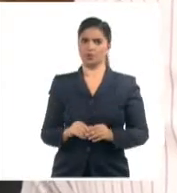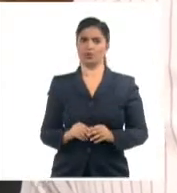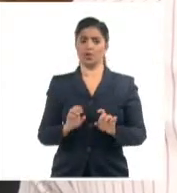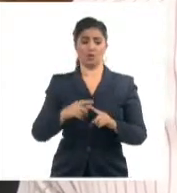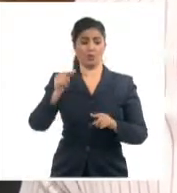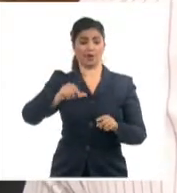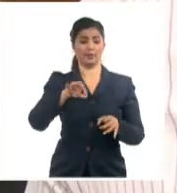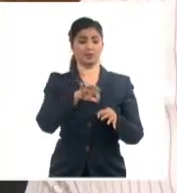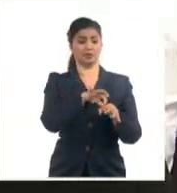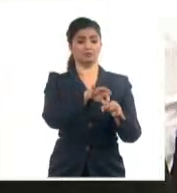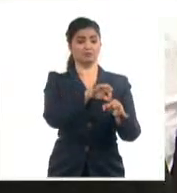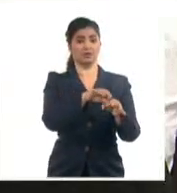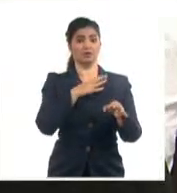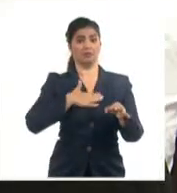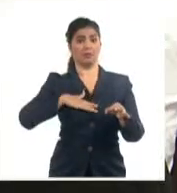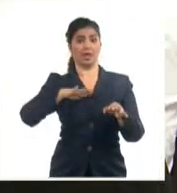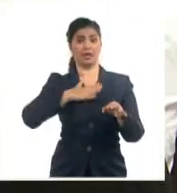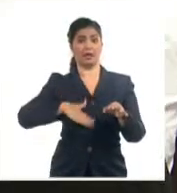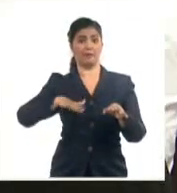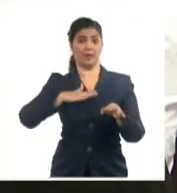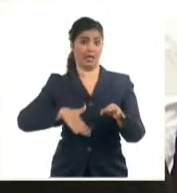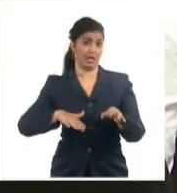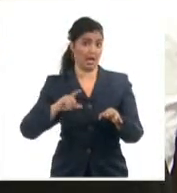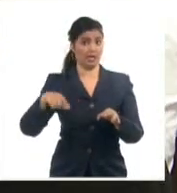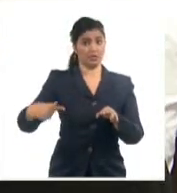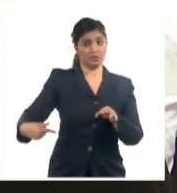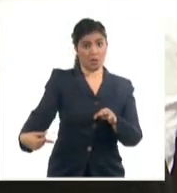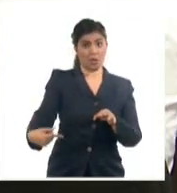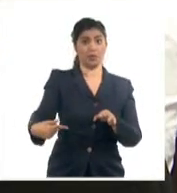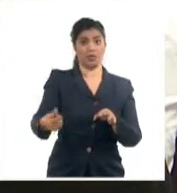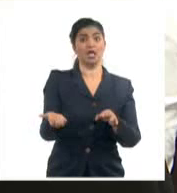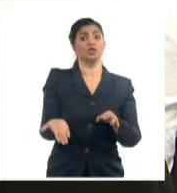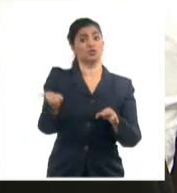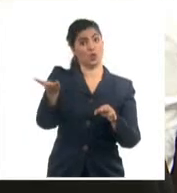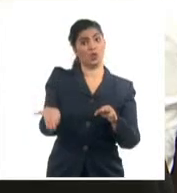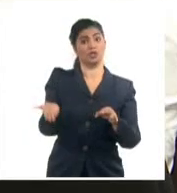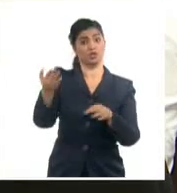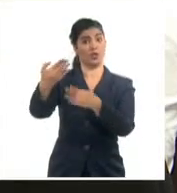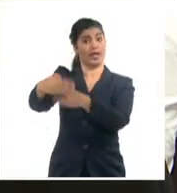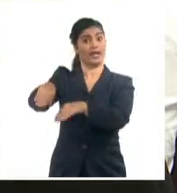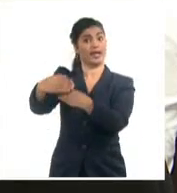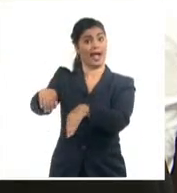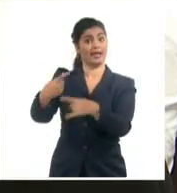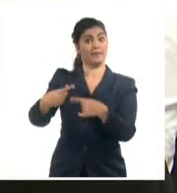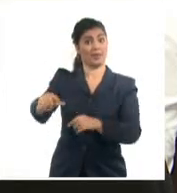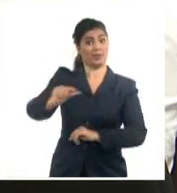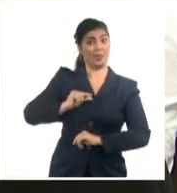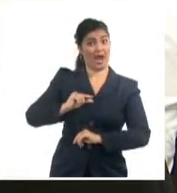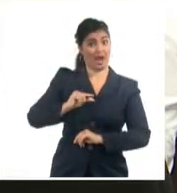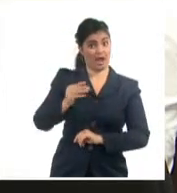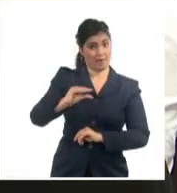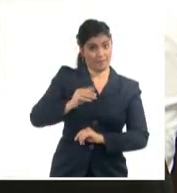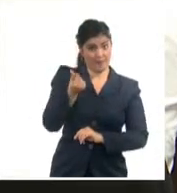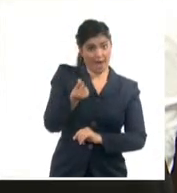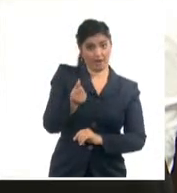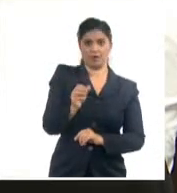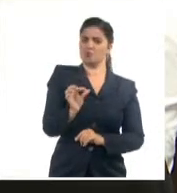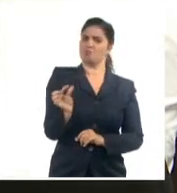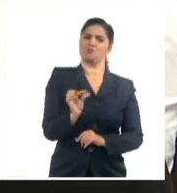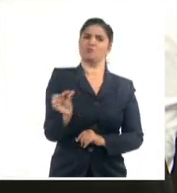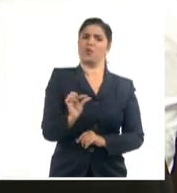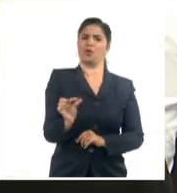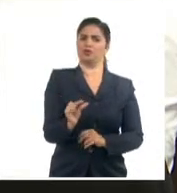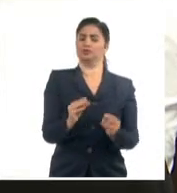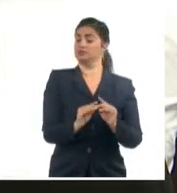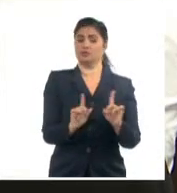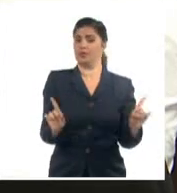todavía un precio centralizado a nivel de país, pero eso no es el bloqueo externo. Eso es lentitud, eso es tomar decisiones